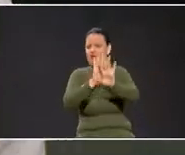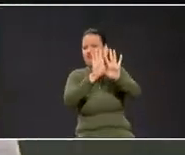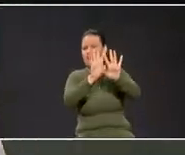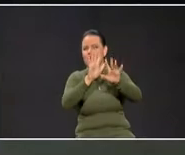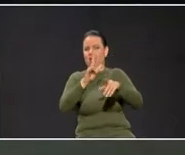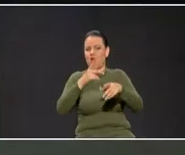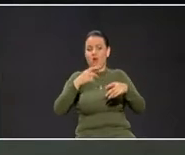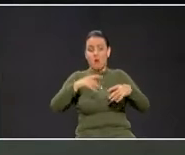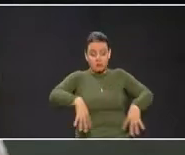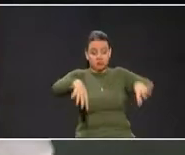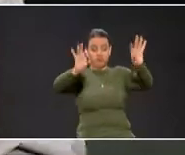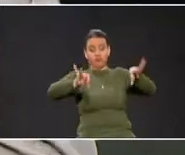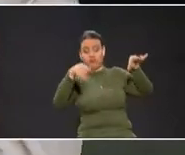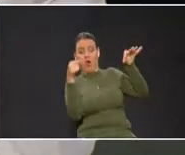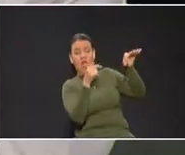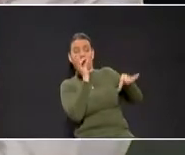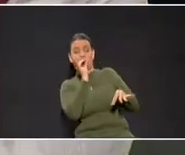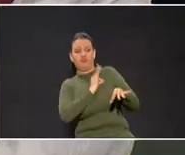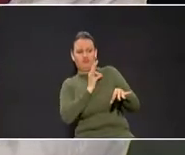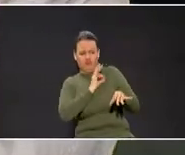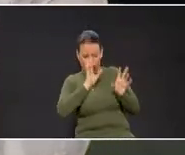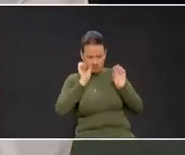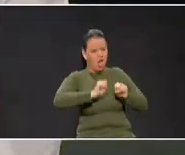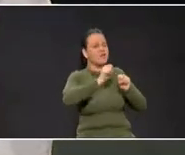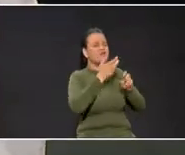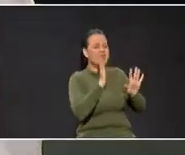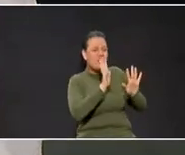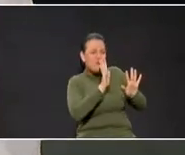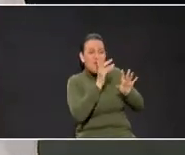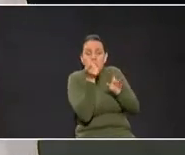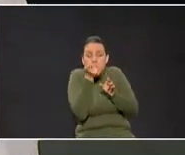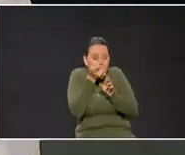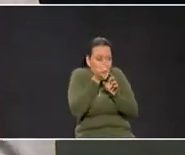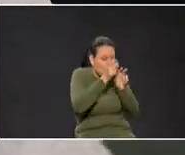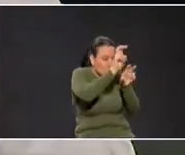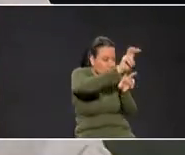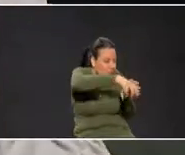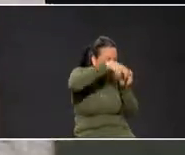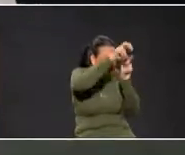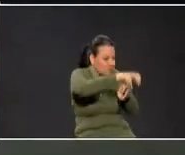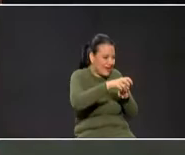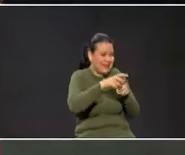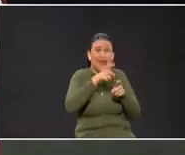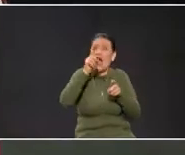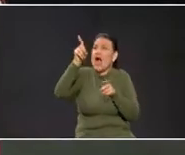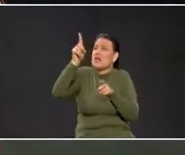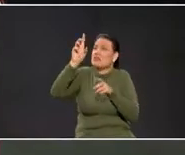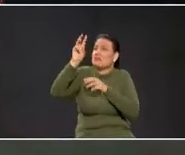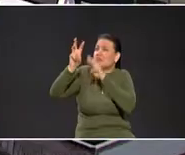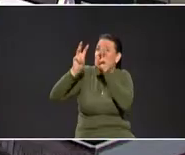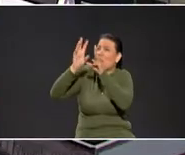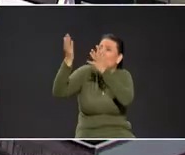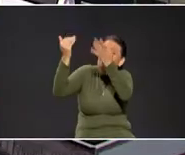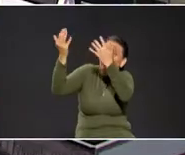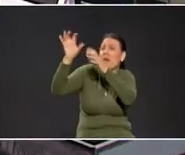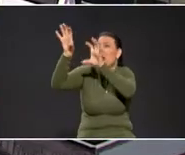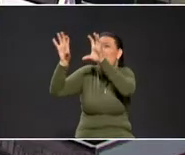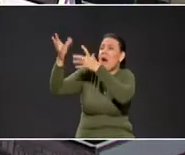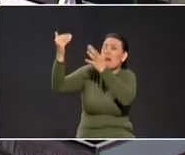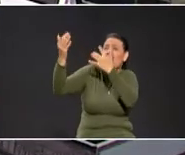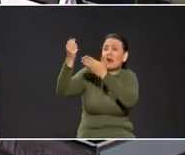necesitamos de todas maneras de afuera no necesitamos dinero de afuera él propone entonces usted un proceso de